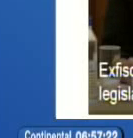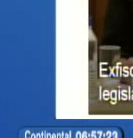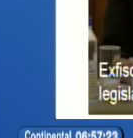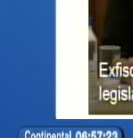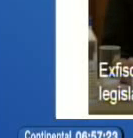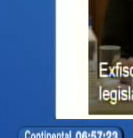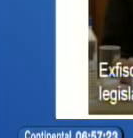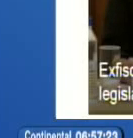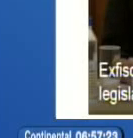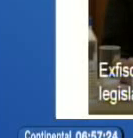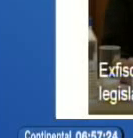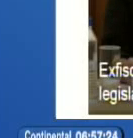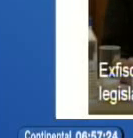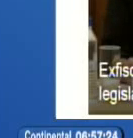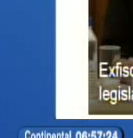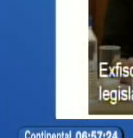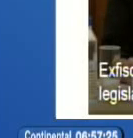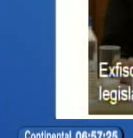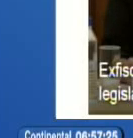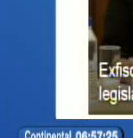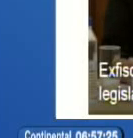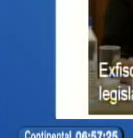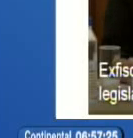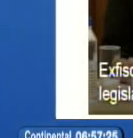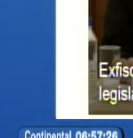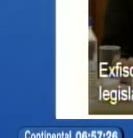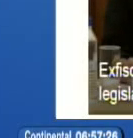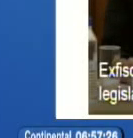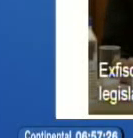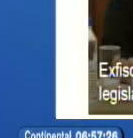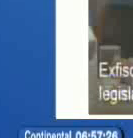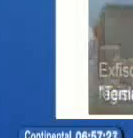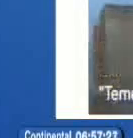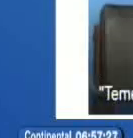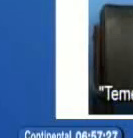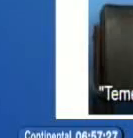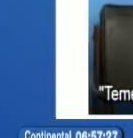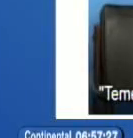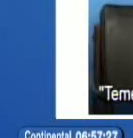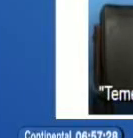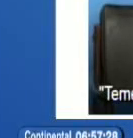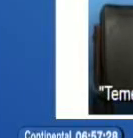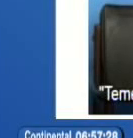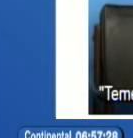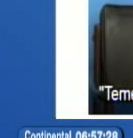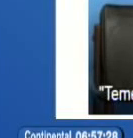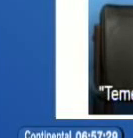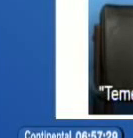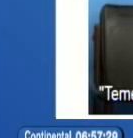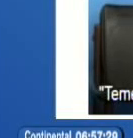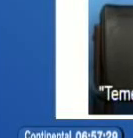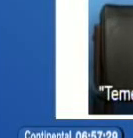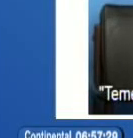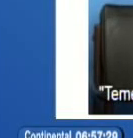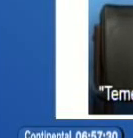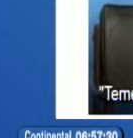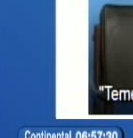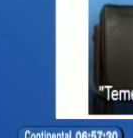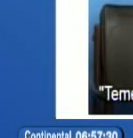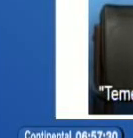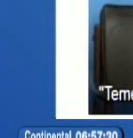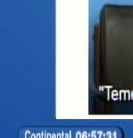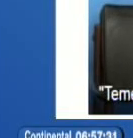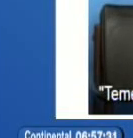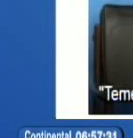Ecuador comparece ante Comisión Legislativa por caso Odebrecht. Y finalizamos nuestro recorrido. Temer, el abismo y